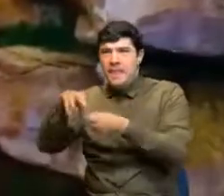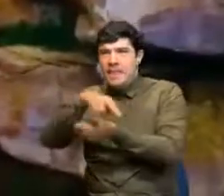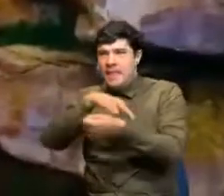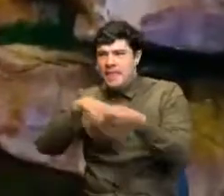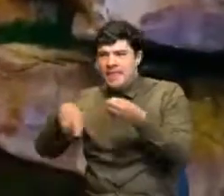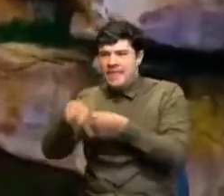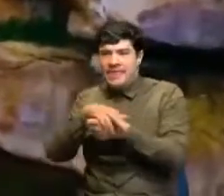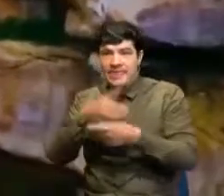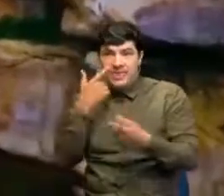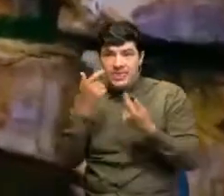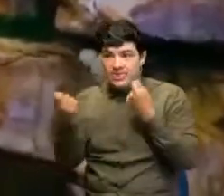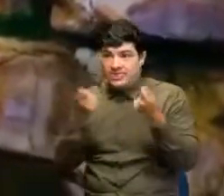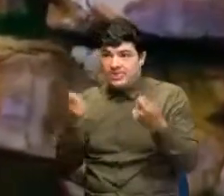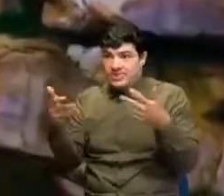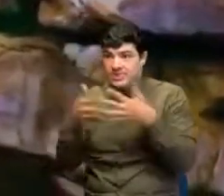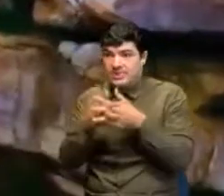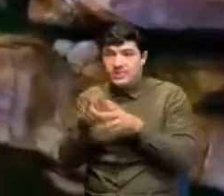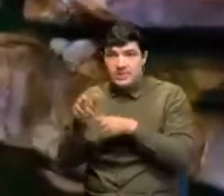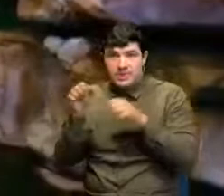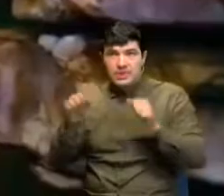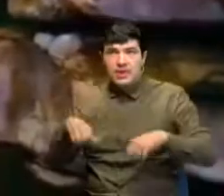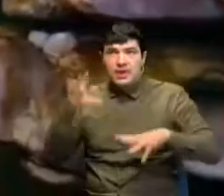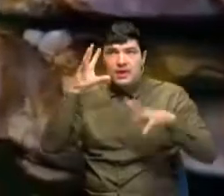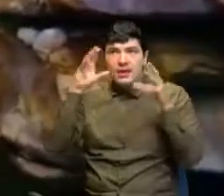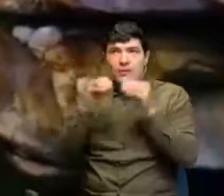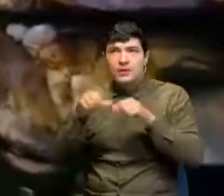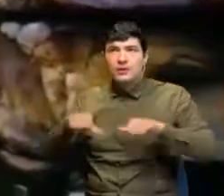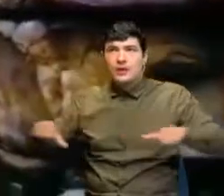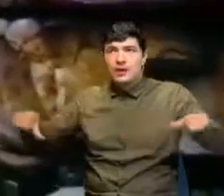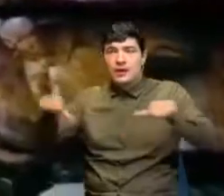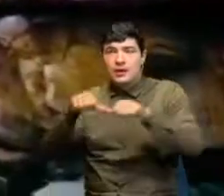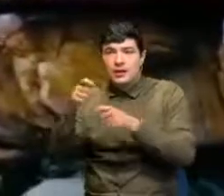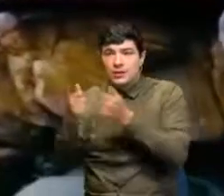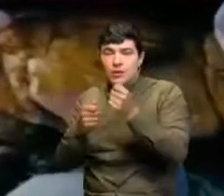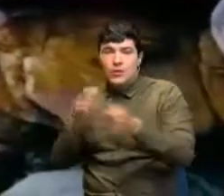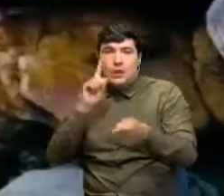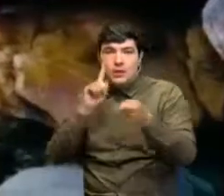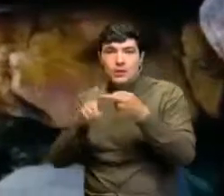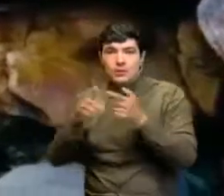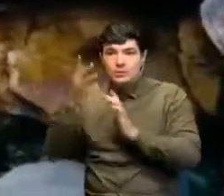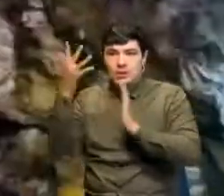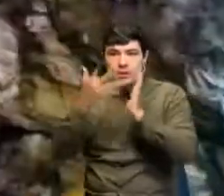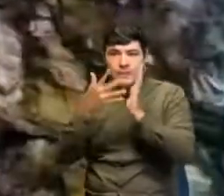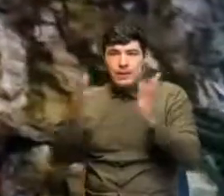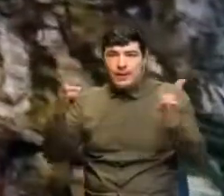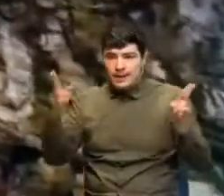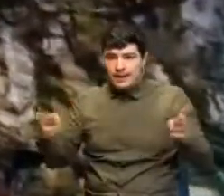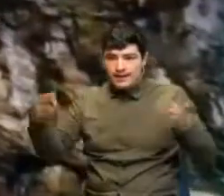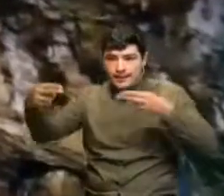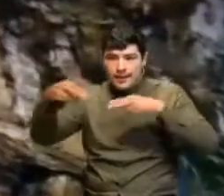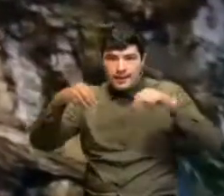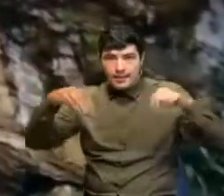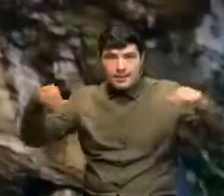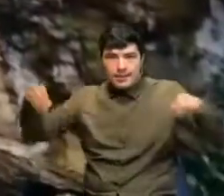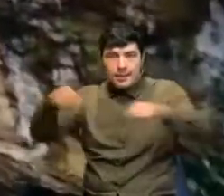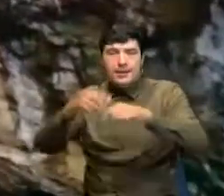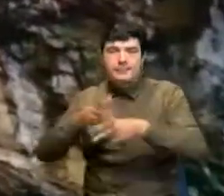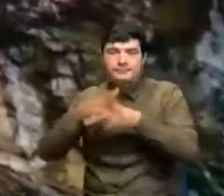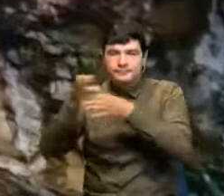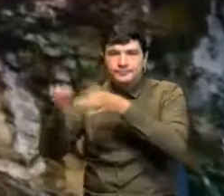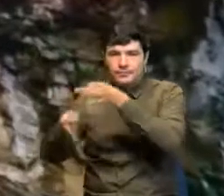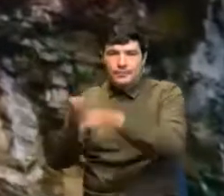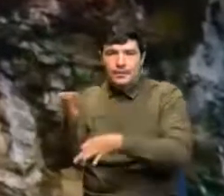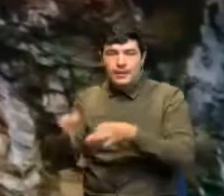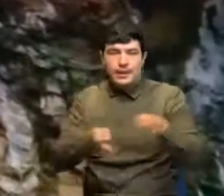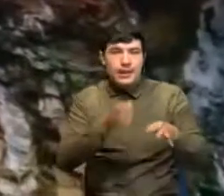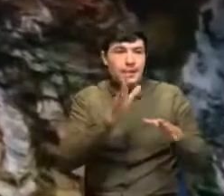manejo integrado se ejecutaría en mutuo acuerdo con el sector económico, a fin de que por lo menos 5.000 hectáreas sean protegidas y 500 puedan